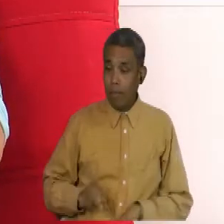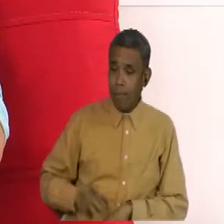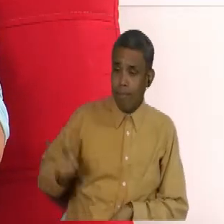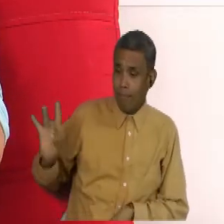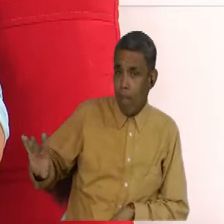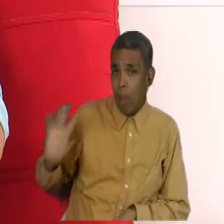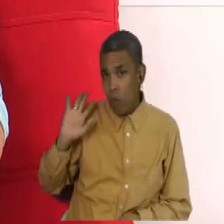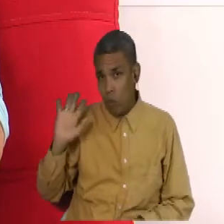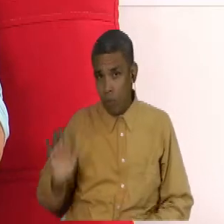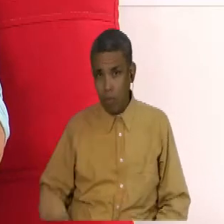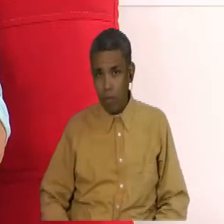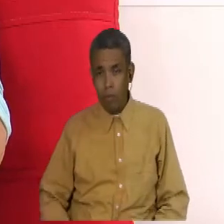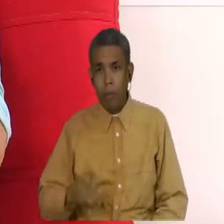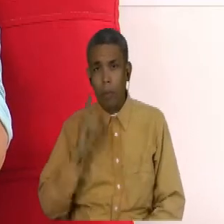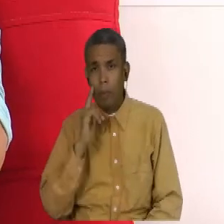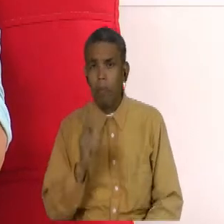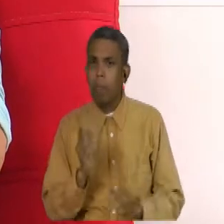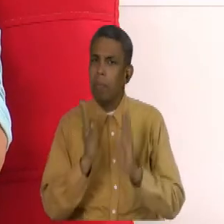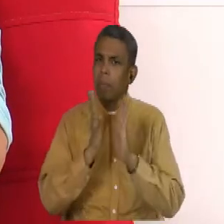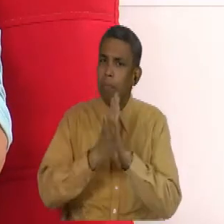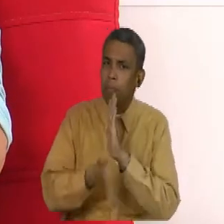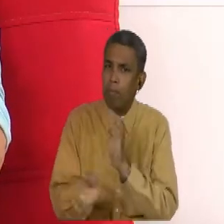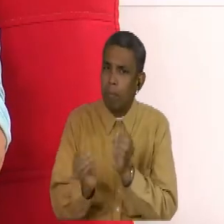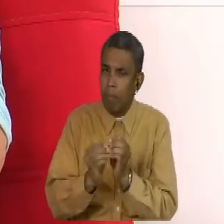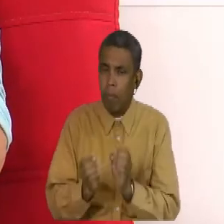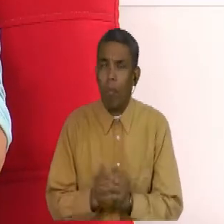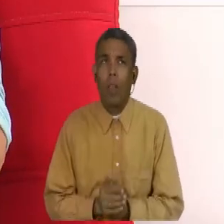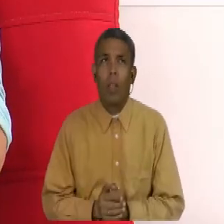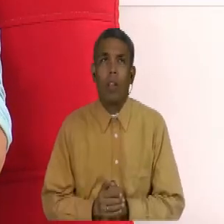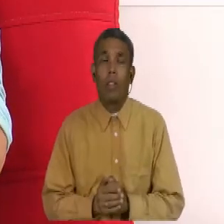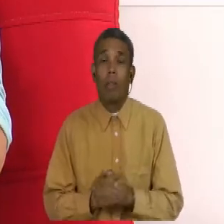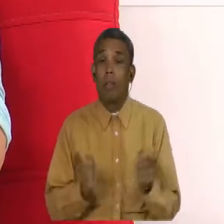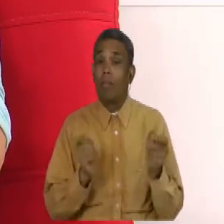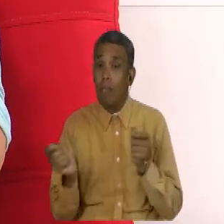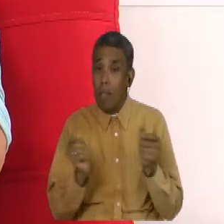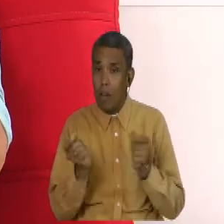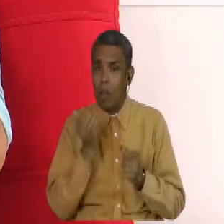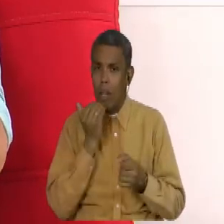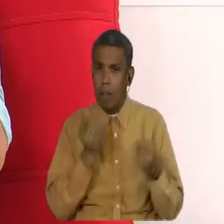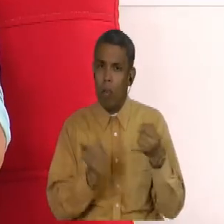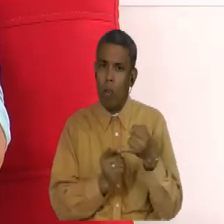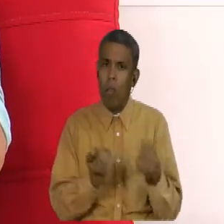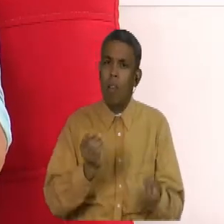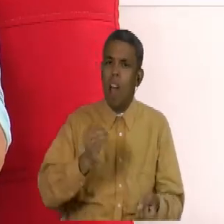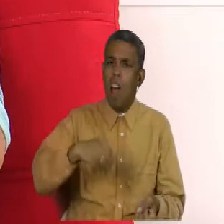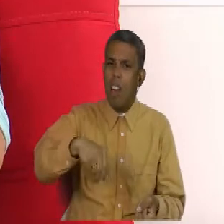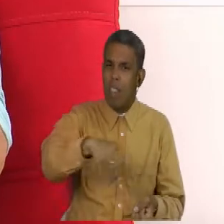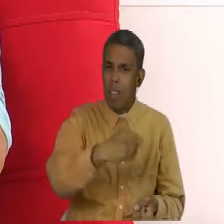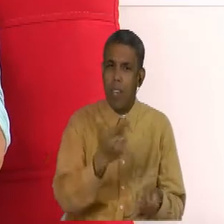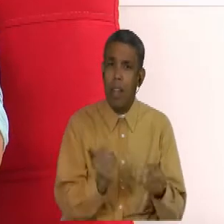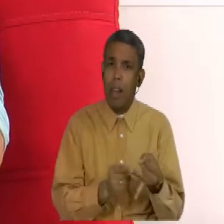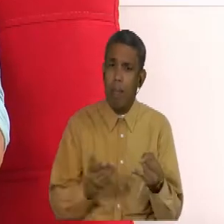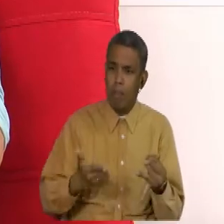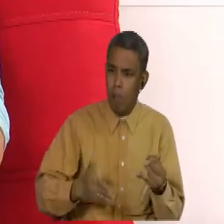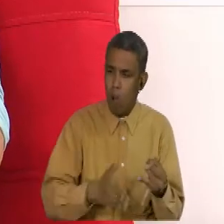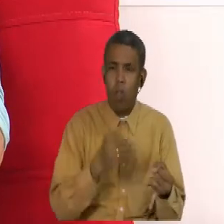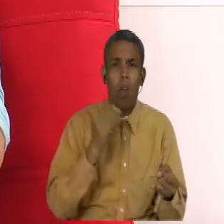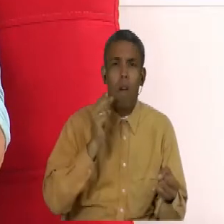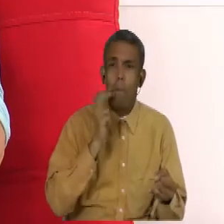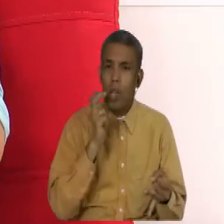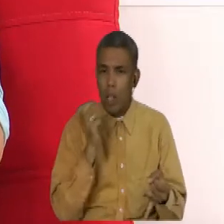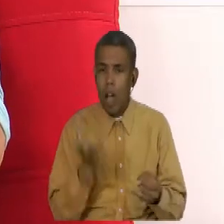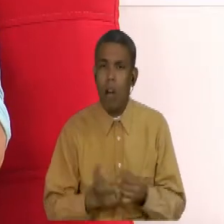las harinas, ¿sí? Proporcional también las proteínas, que entonces son el pollo, el pescado, la carne,